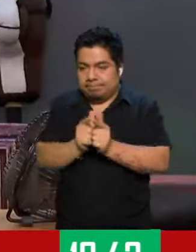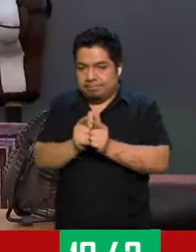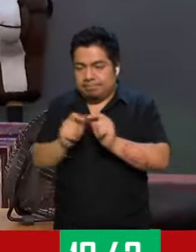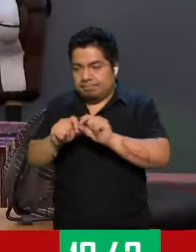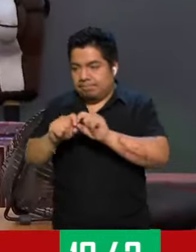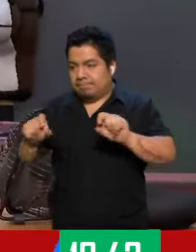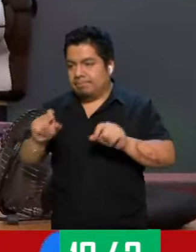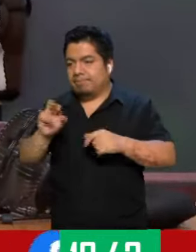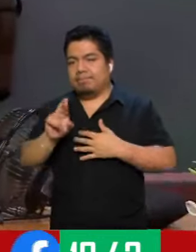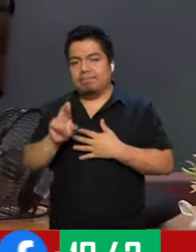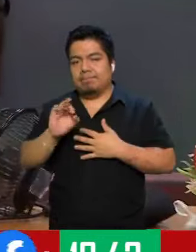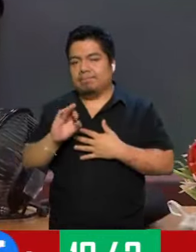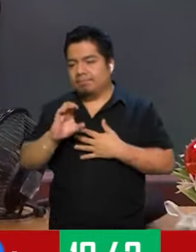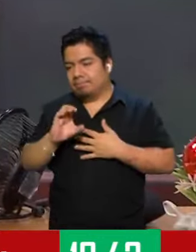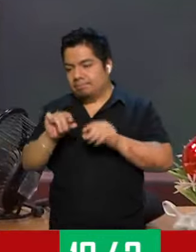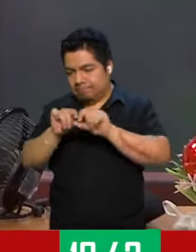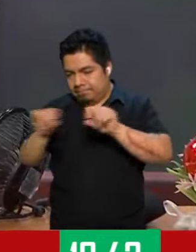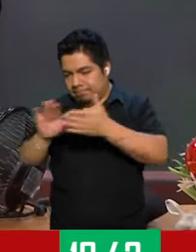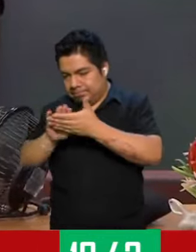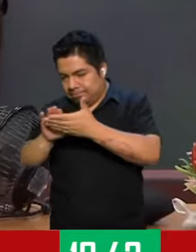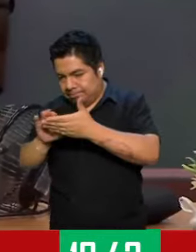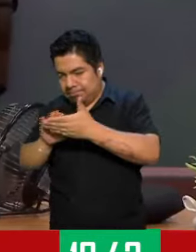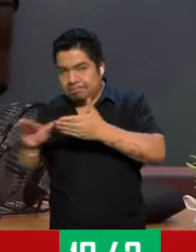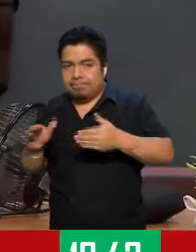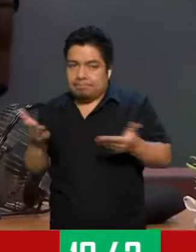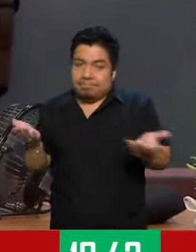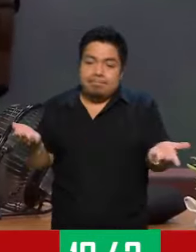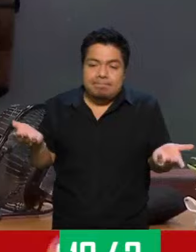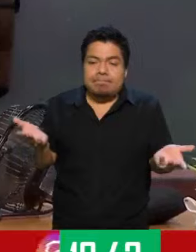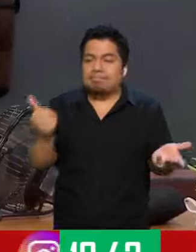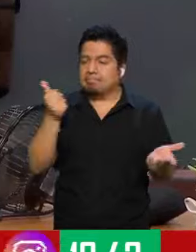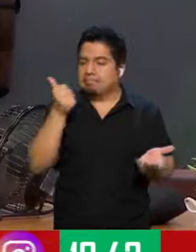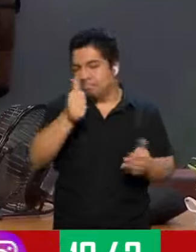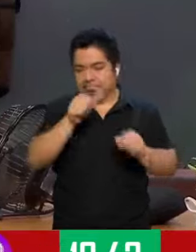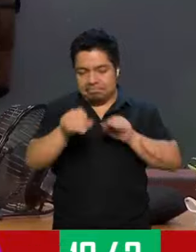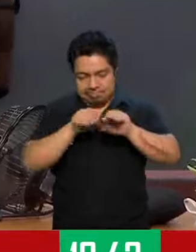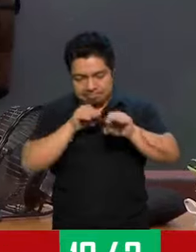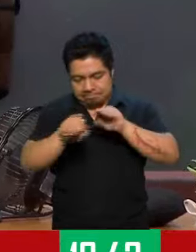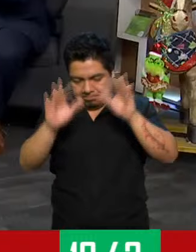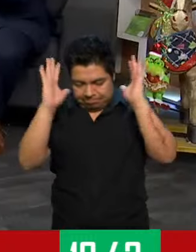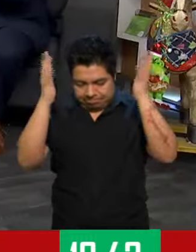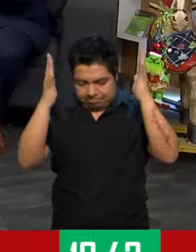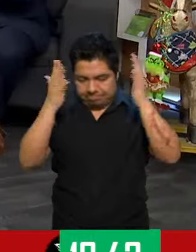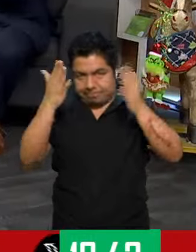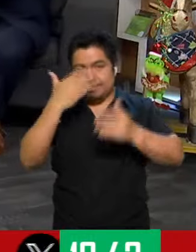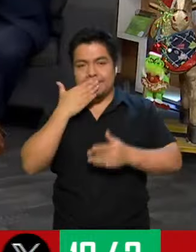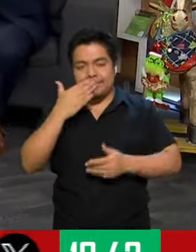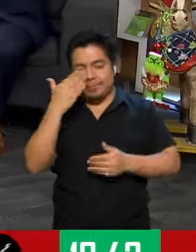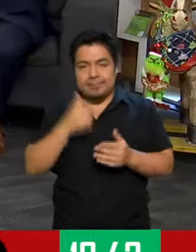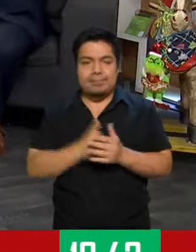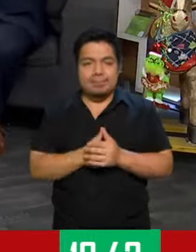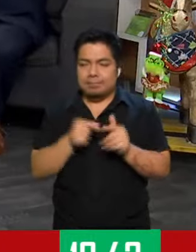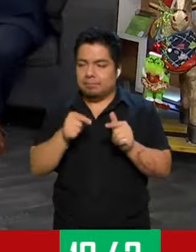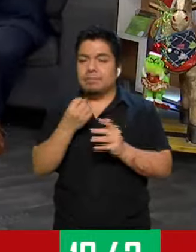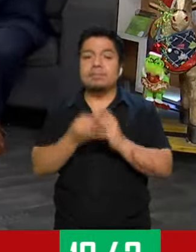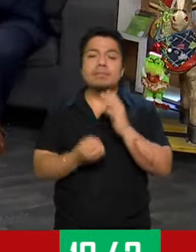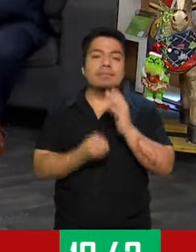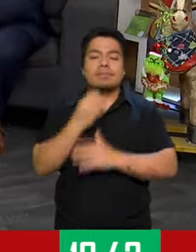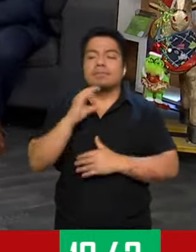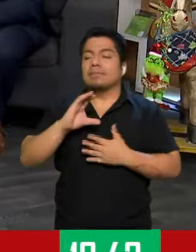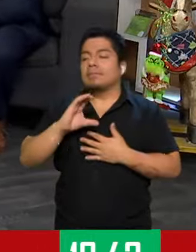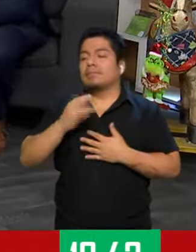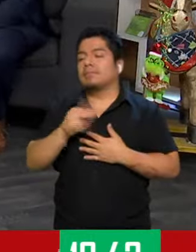su RFC. Claro. ¿Sí? Aristides, pues un trabajazo el de ustedes. Aplausos por este nuevo